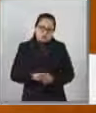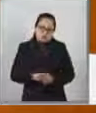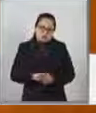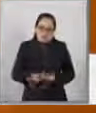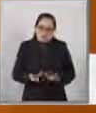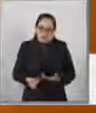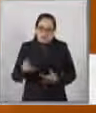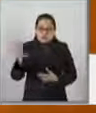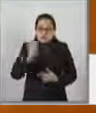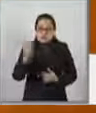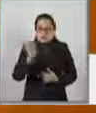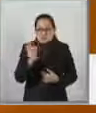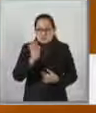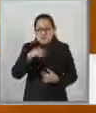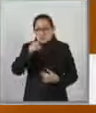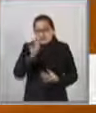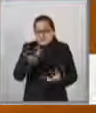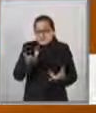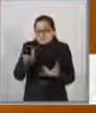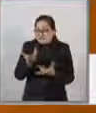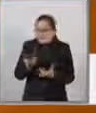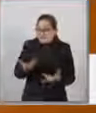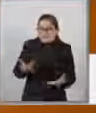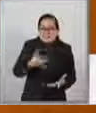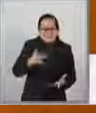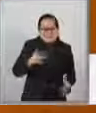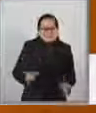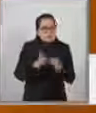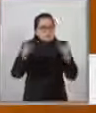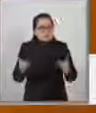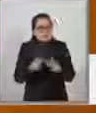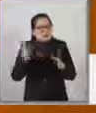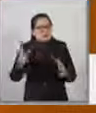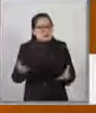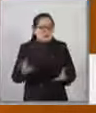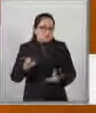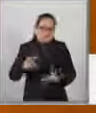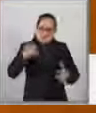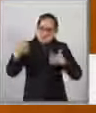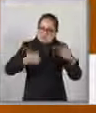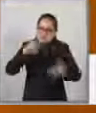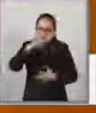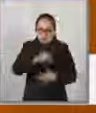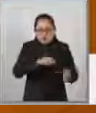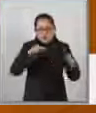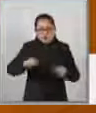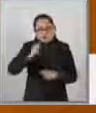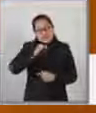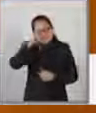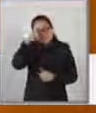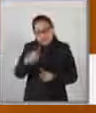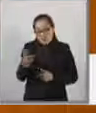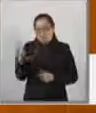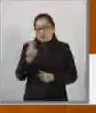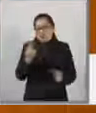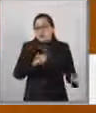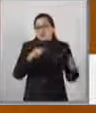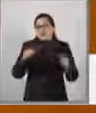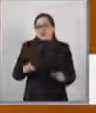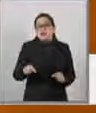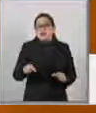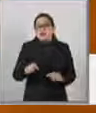inmediatamente acciones reaccionarias, pues va a ser muy complicado, y más en este Senado de la República, en donde para los